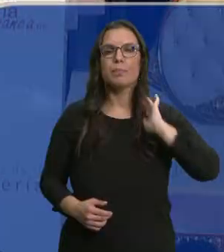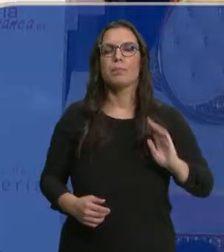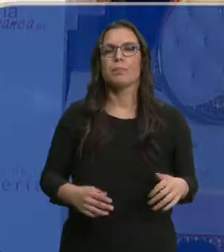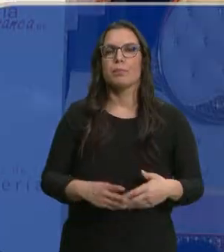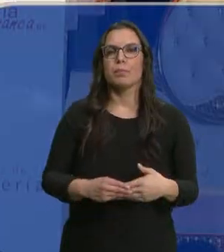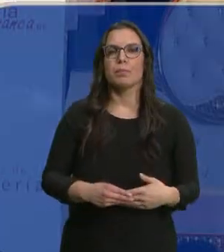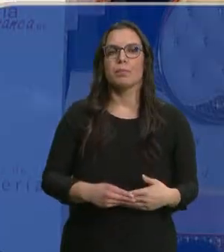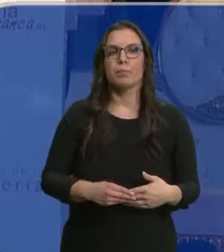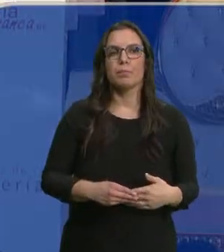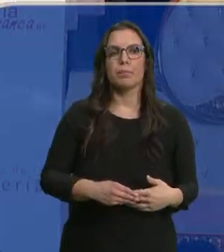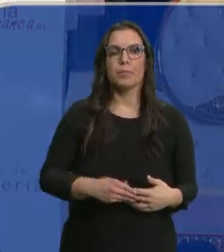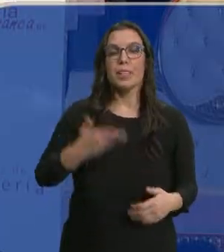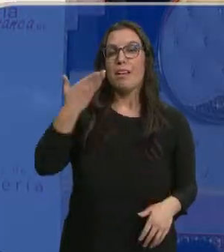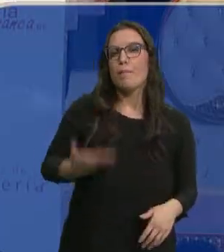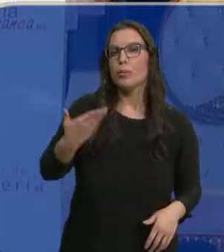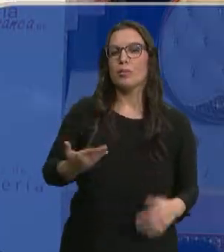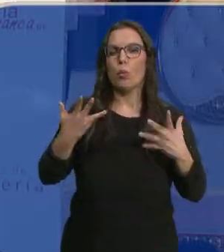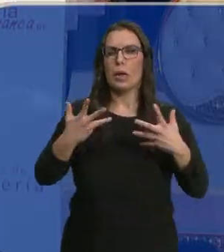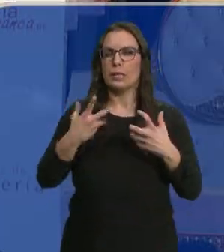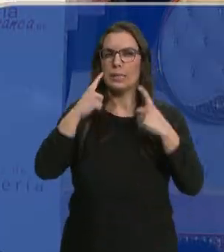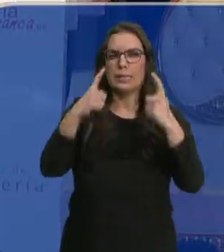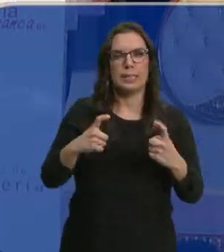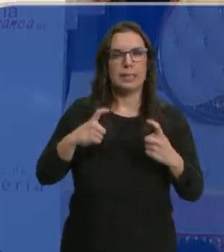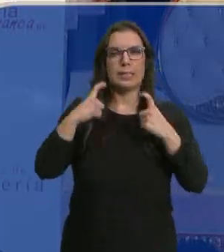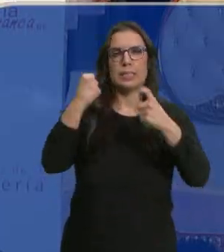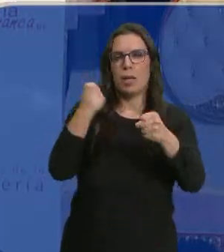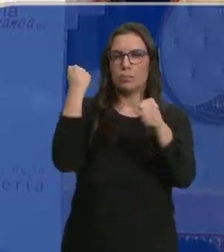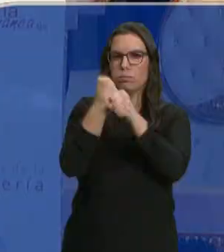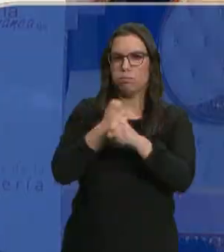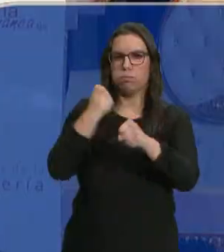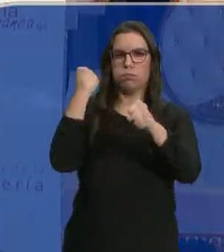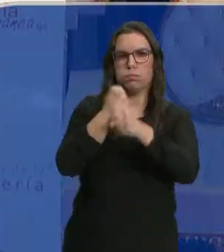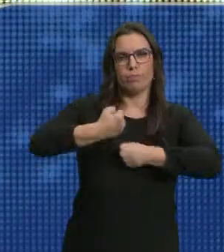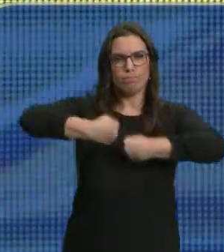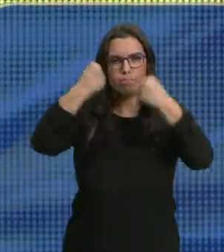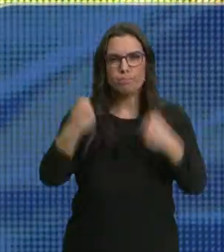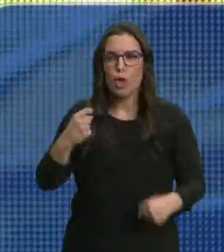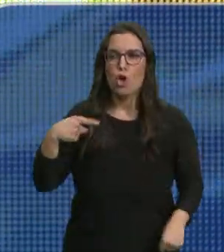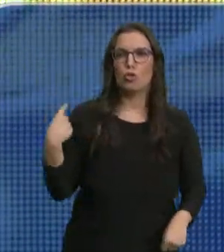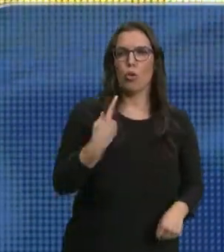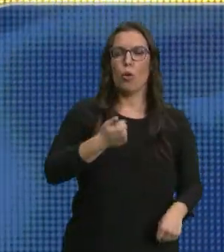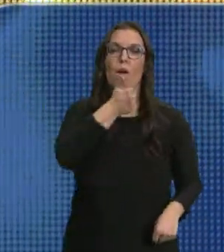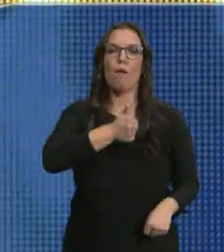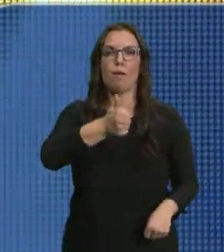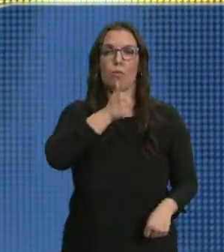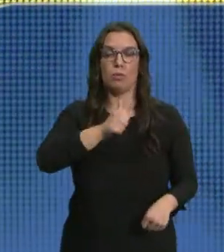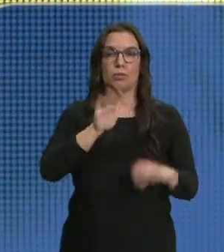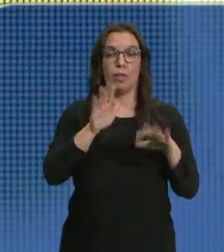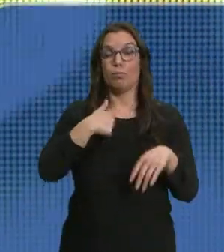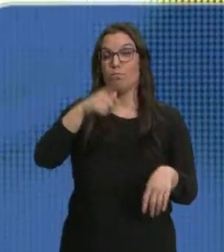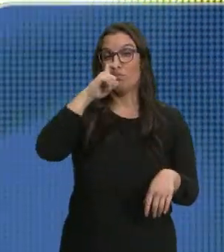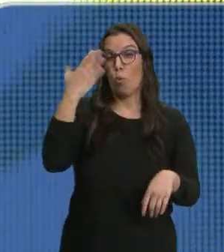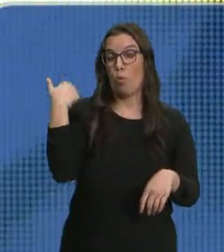El valor fue la constancia y fue el empeño que tuvimos todos en aguantar.